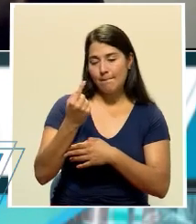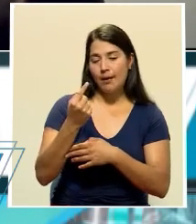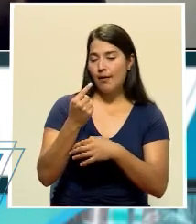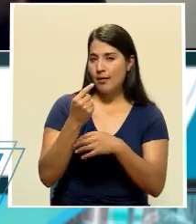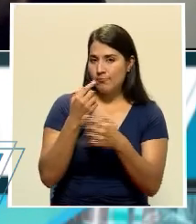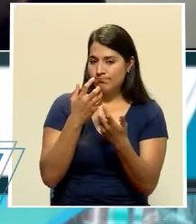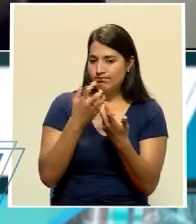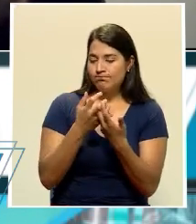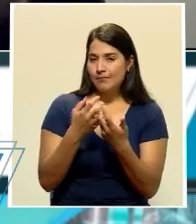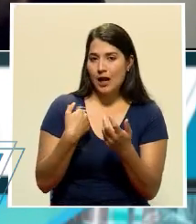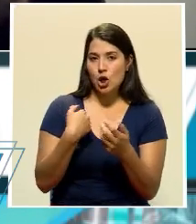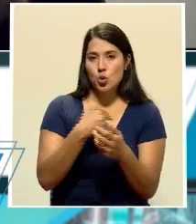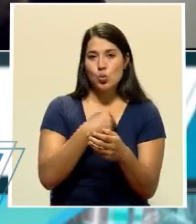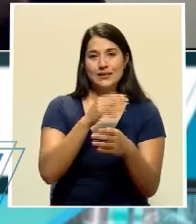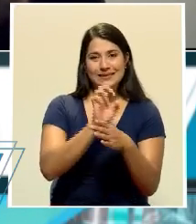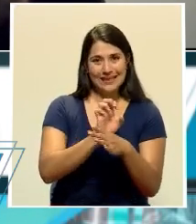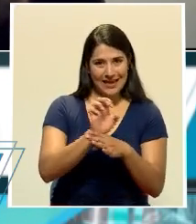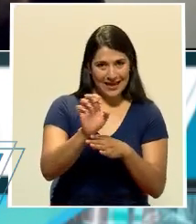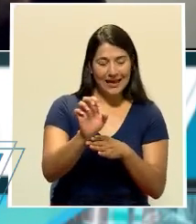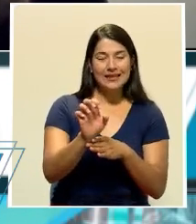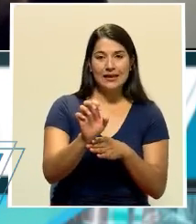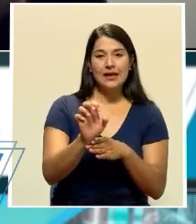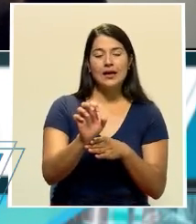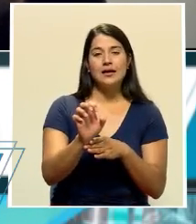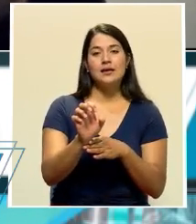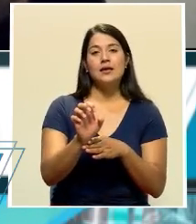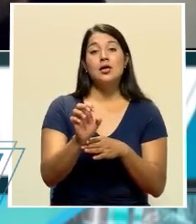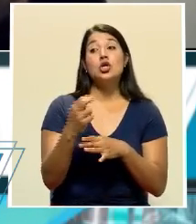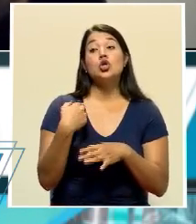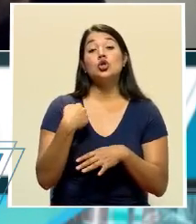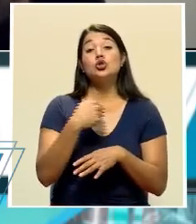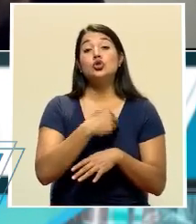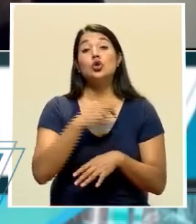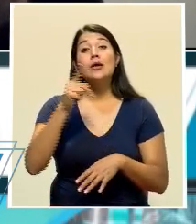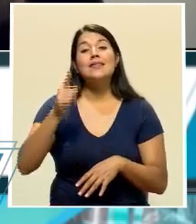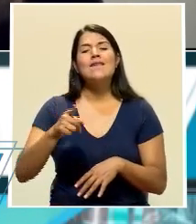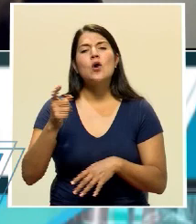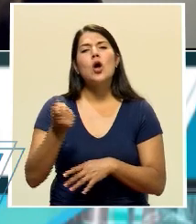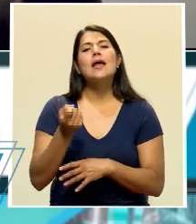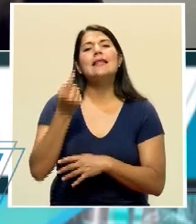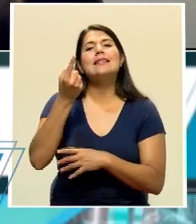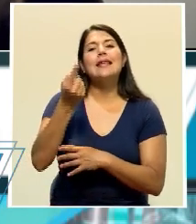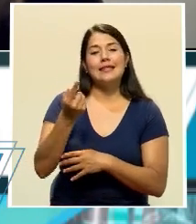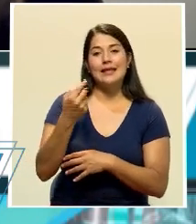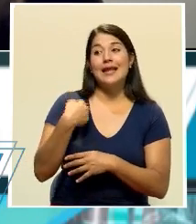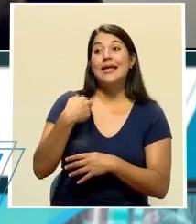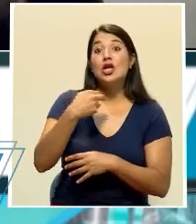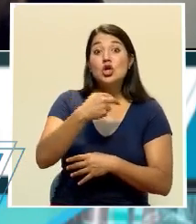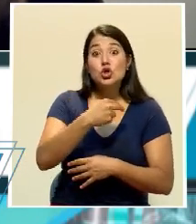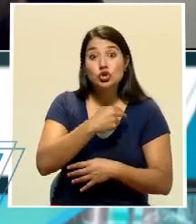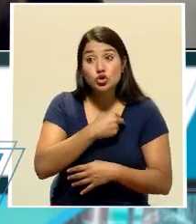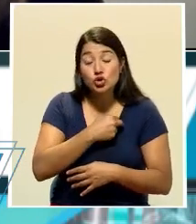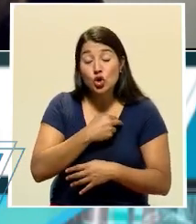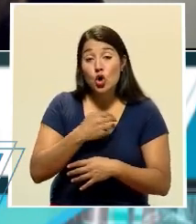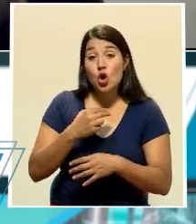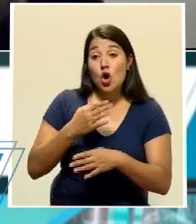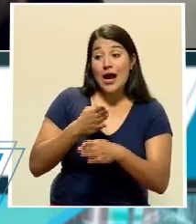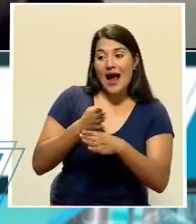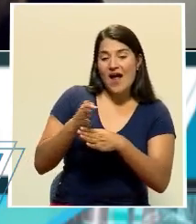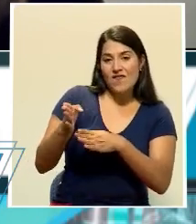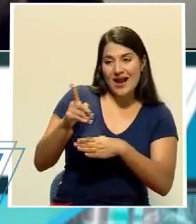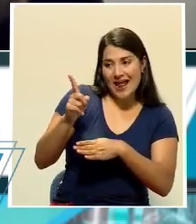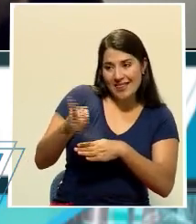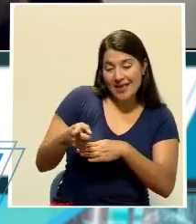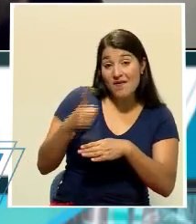que guiaron el principio de nuestro desempeño, entender que eso tenemos que ponerlo al servicio de la comunidad en un